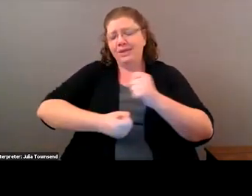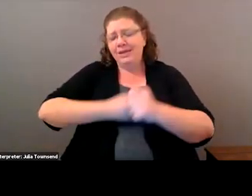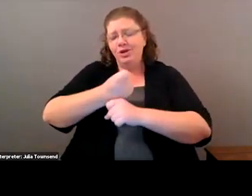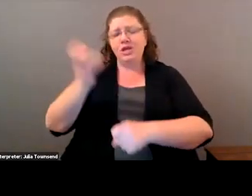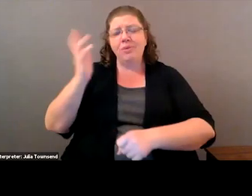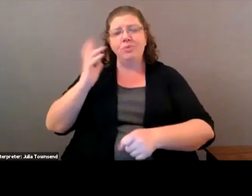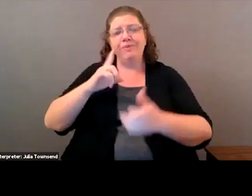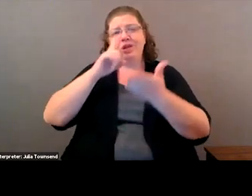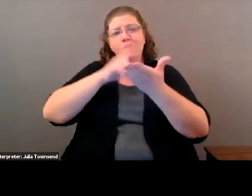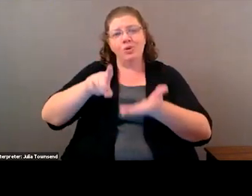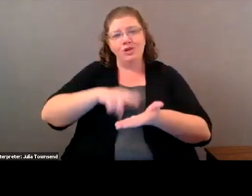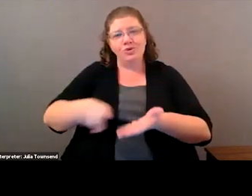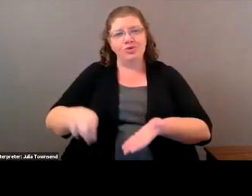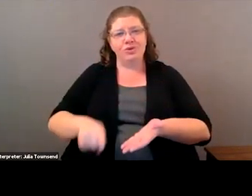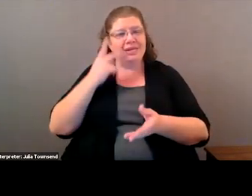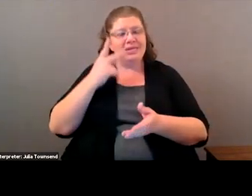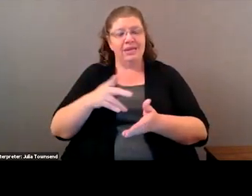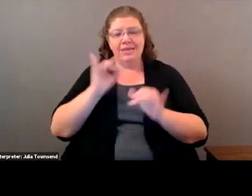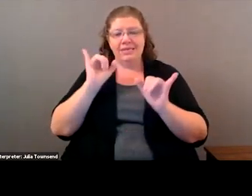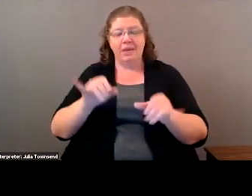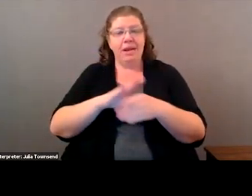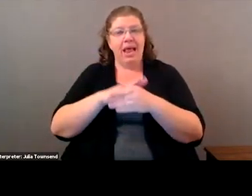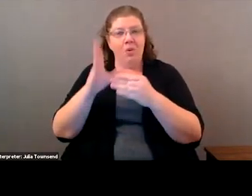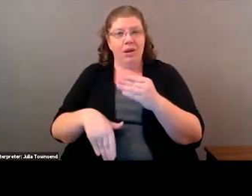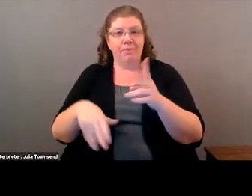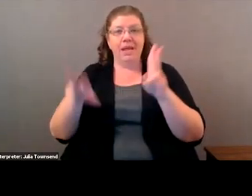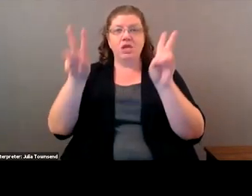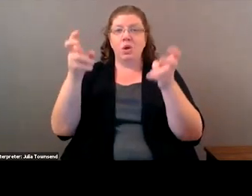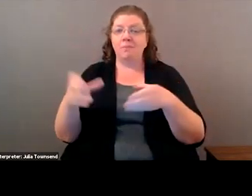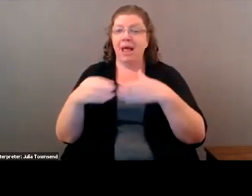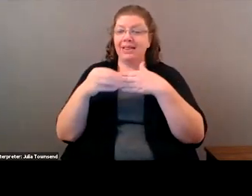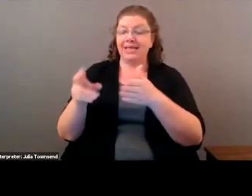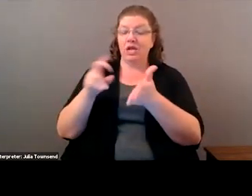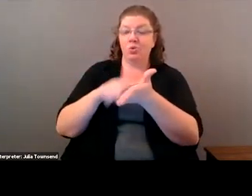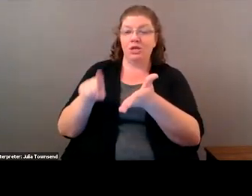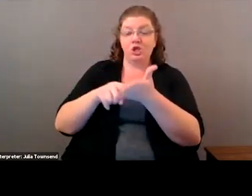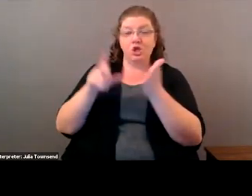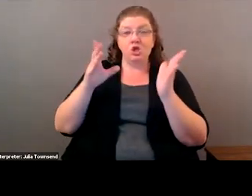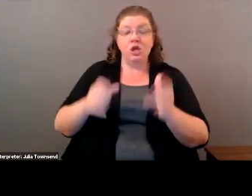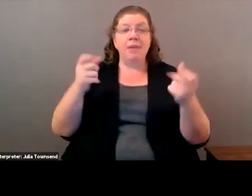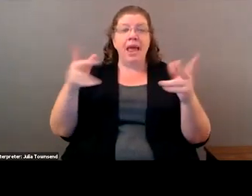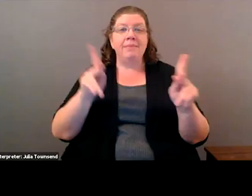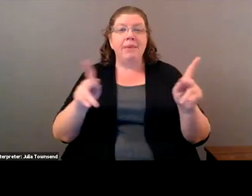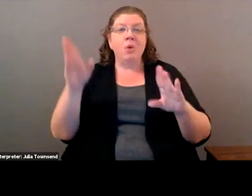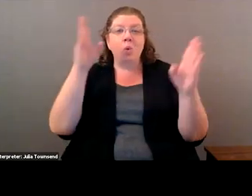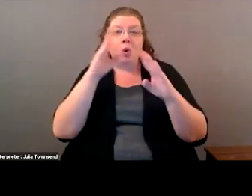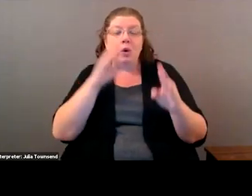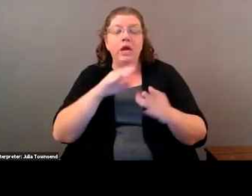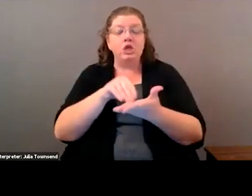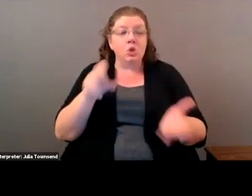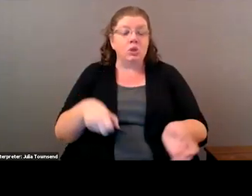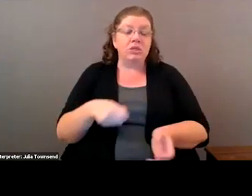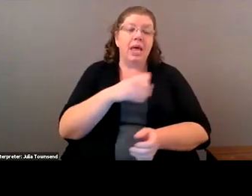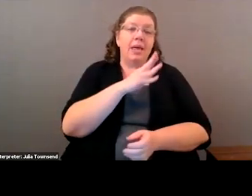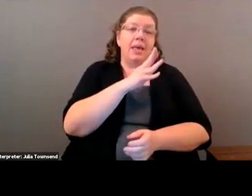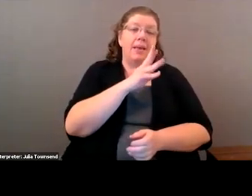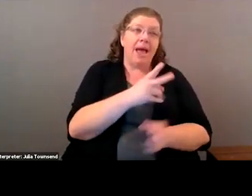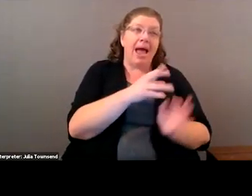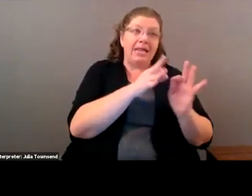este estudio confirma años de muchas investigaciones mucha gente se preocupa de que los